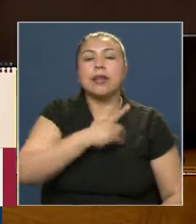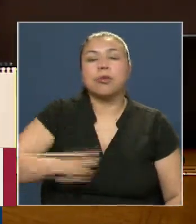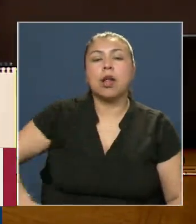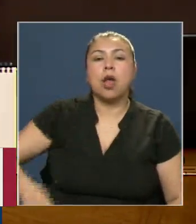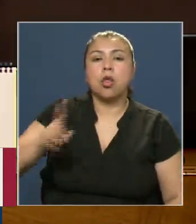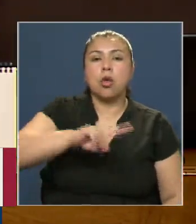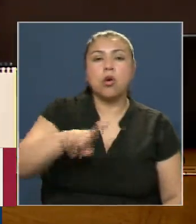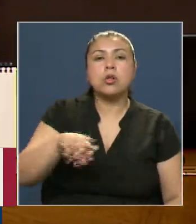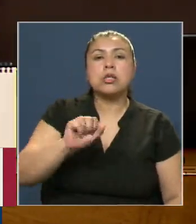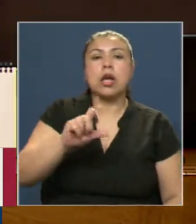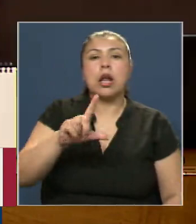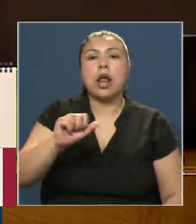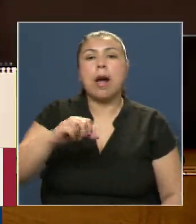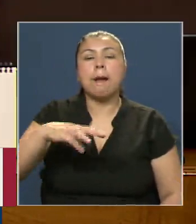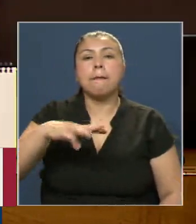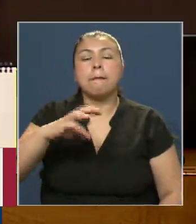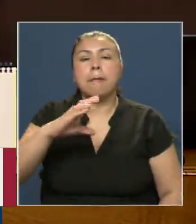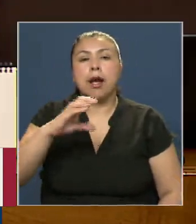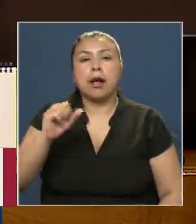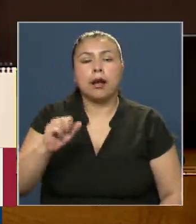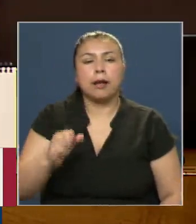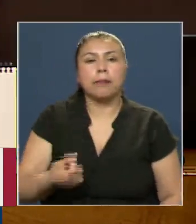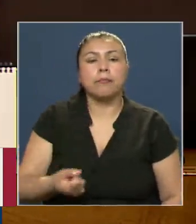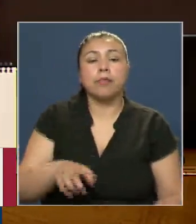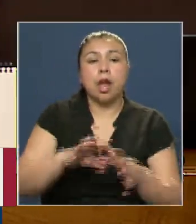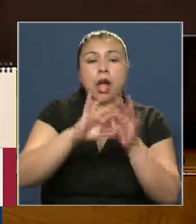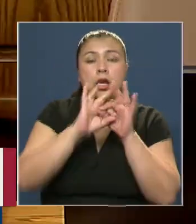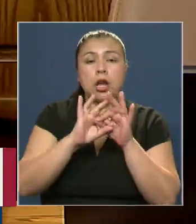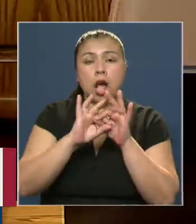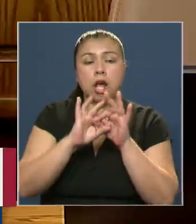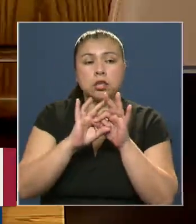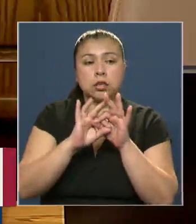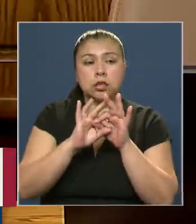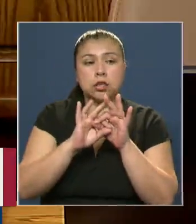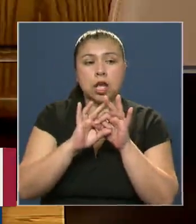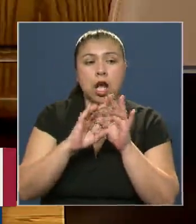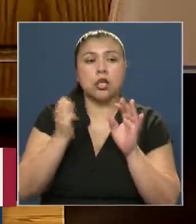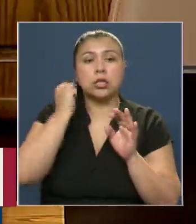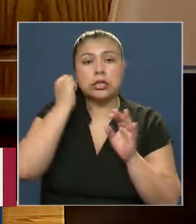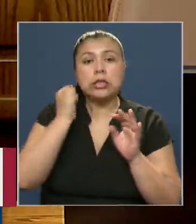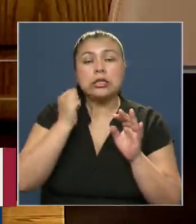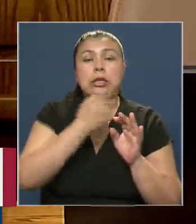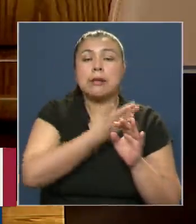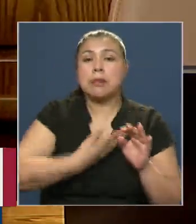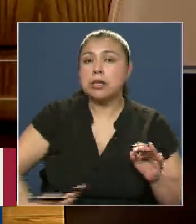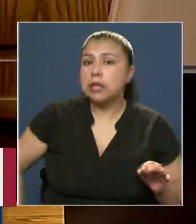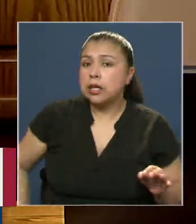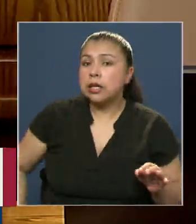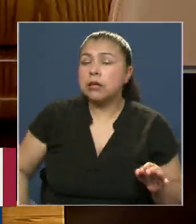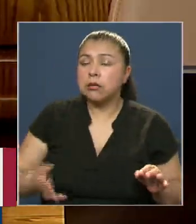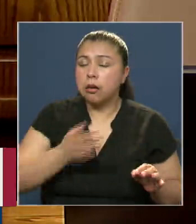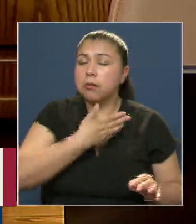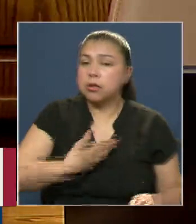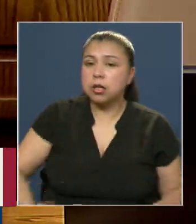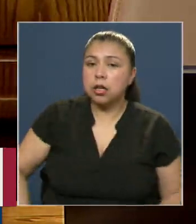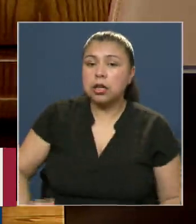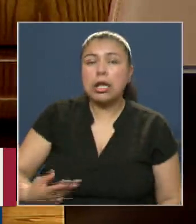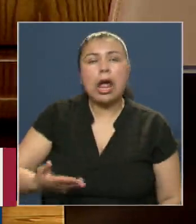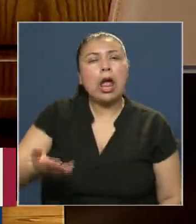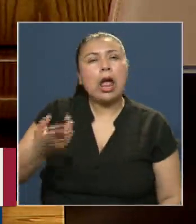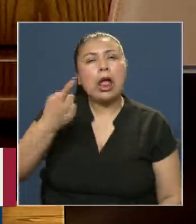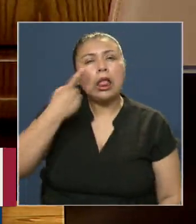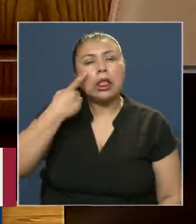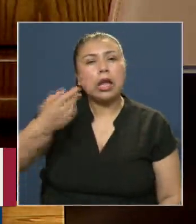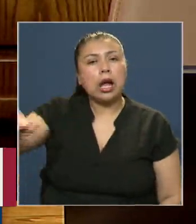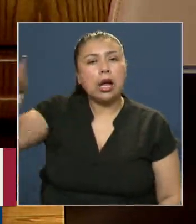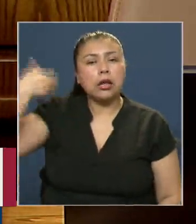Tiene la palabra. Gracias, estimado presidente. Presidente, hace unos días atrás